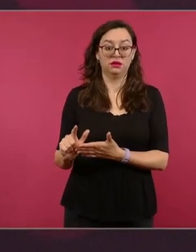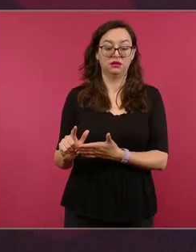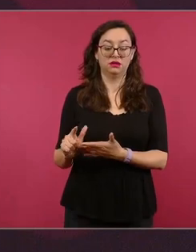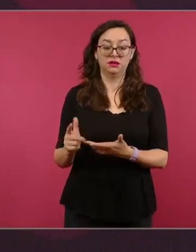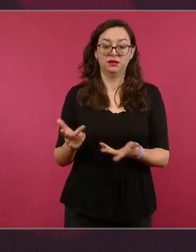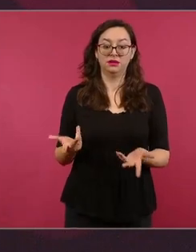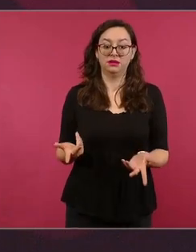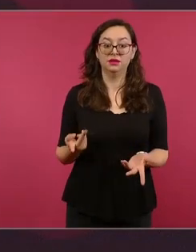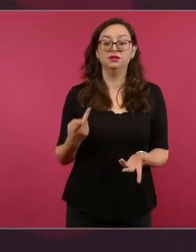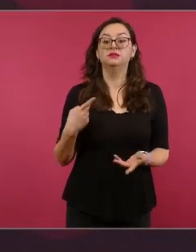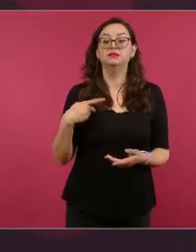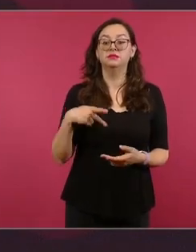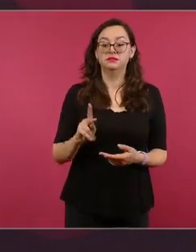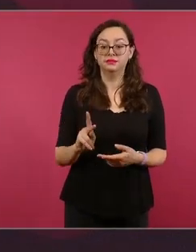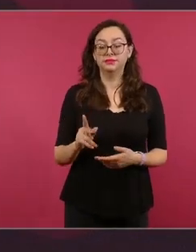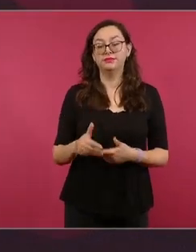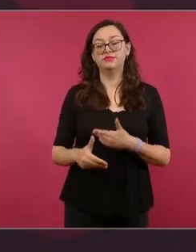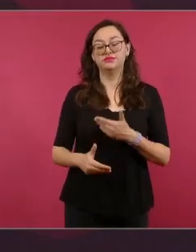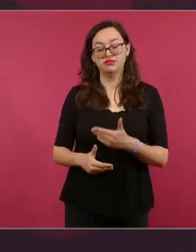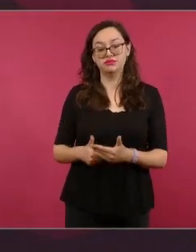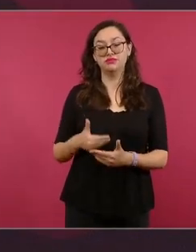Pero es un proceso